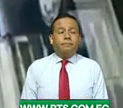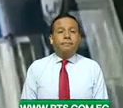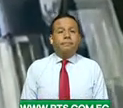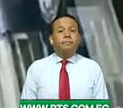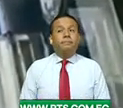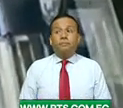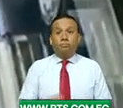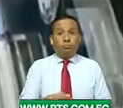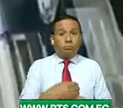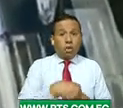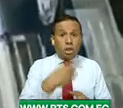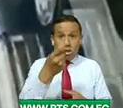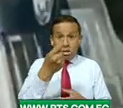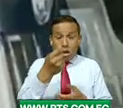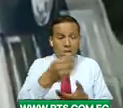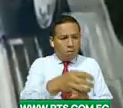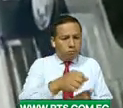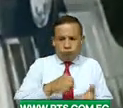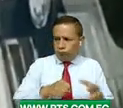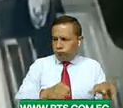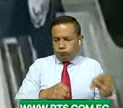Mientras ellos realizaban estas acciones.